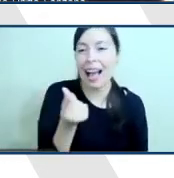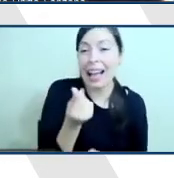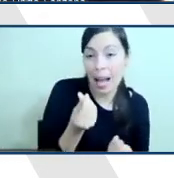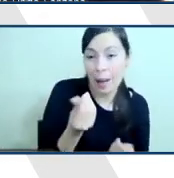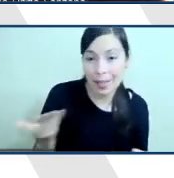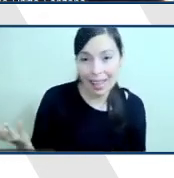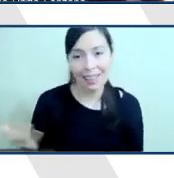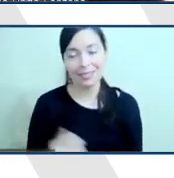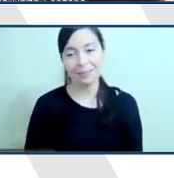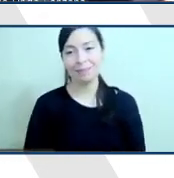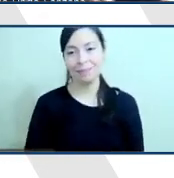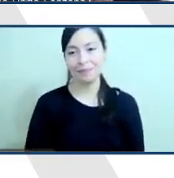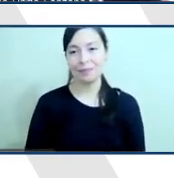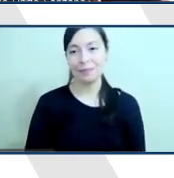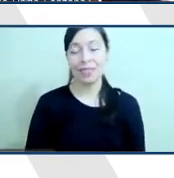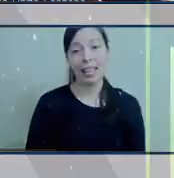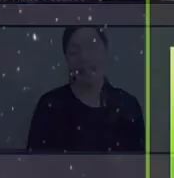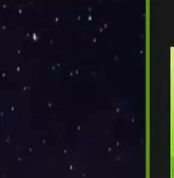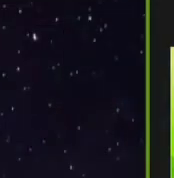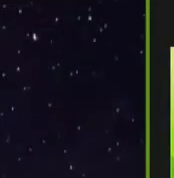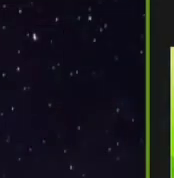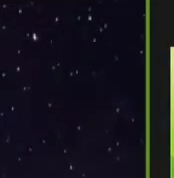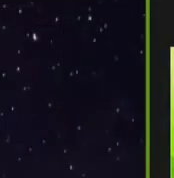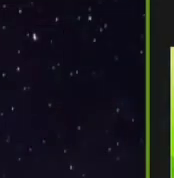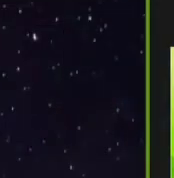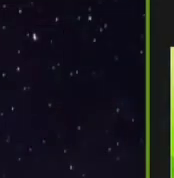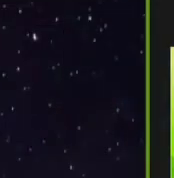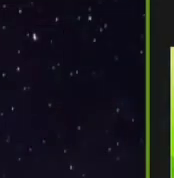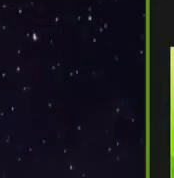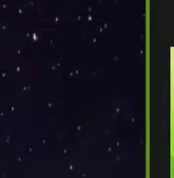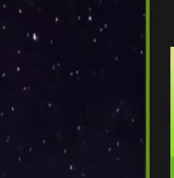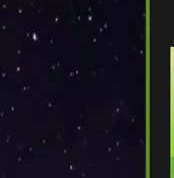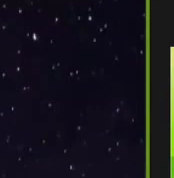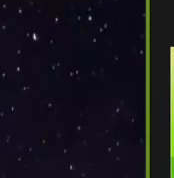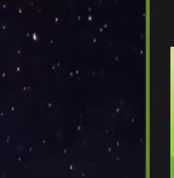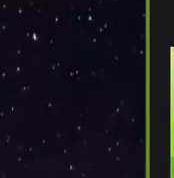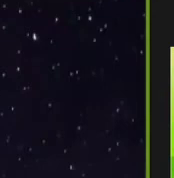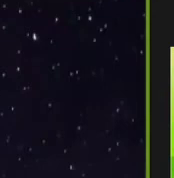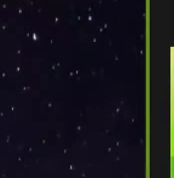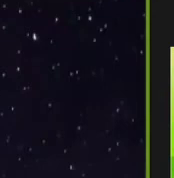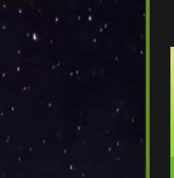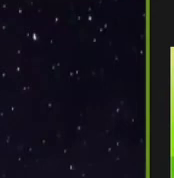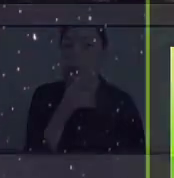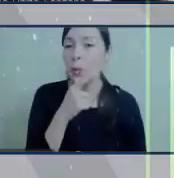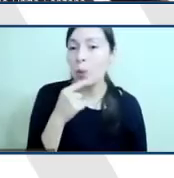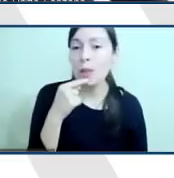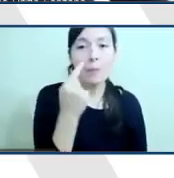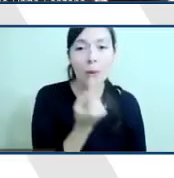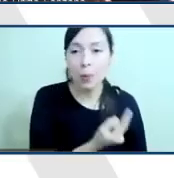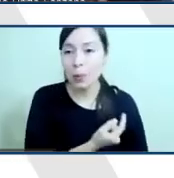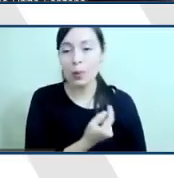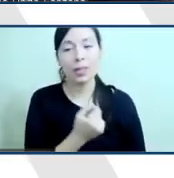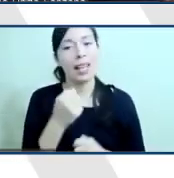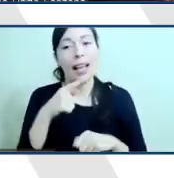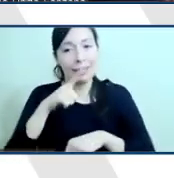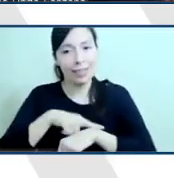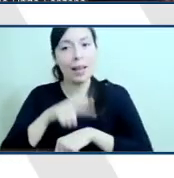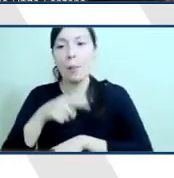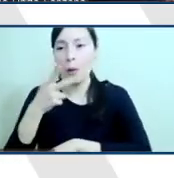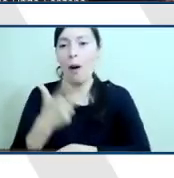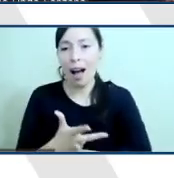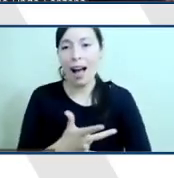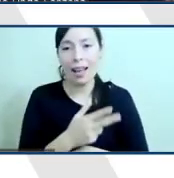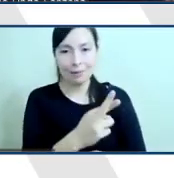mesa. Espero que les haya parecido interesante la presentación y si hay algunas preguntas, tal vez todavía tenemos un poquito de tiempo